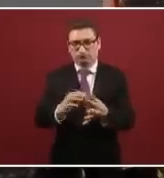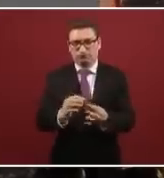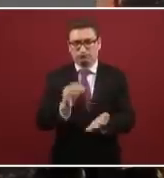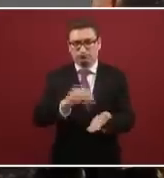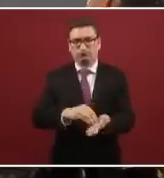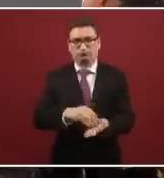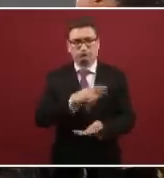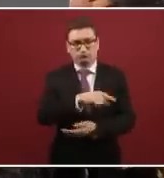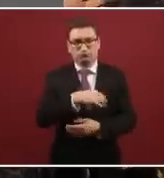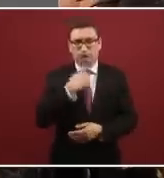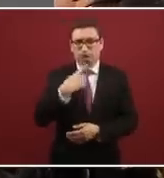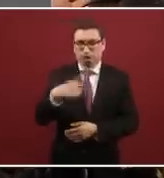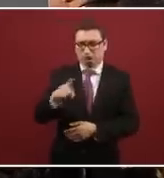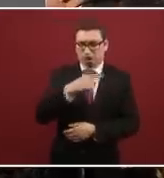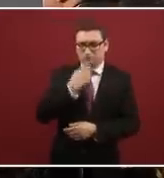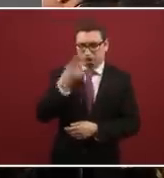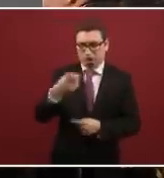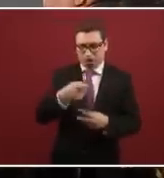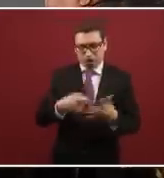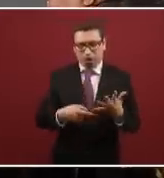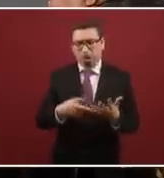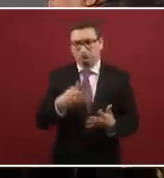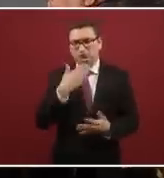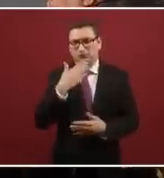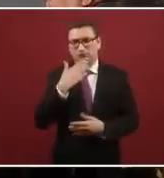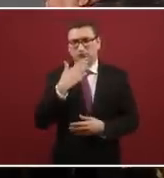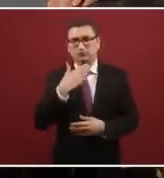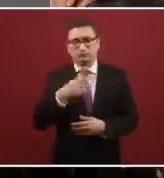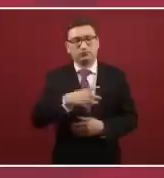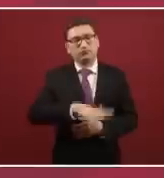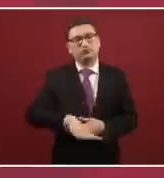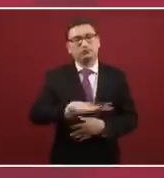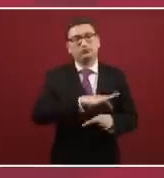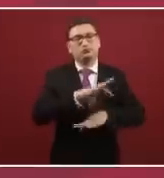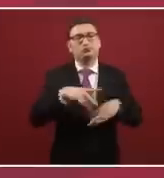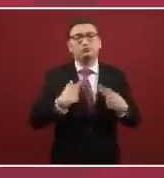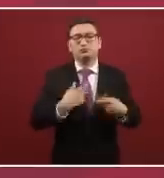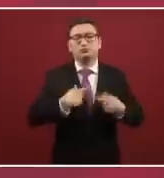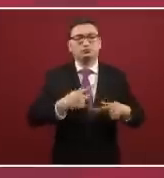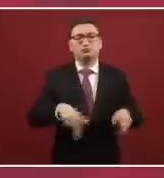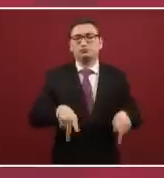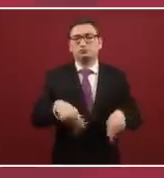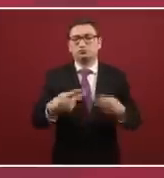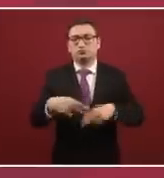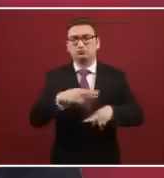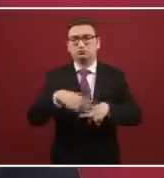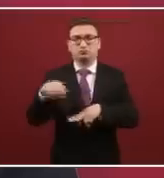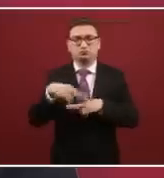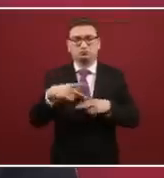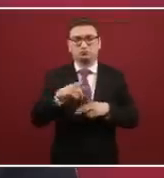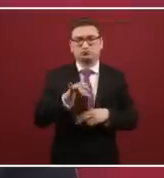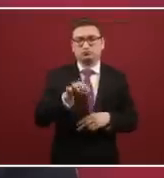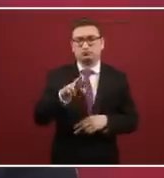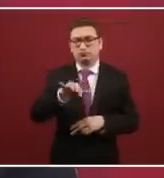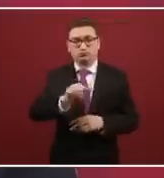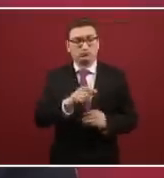sí, denunciando, y se apoya a los billeteros, que se les